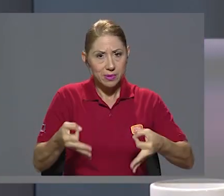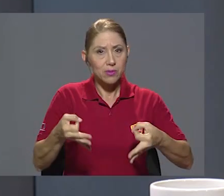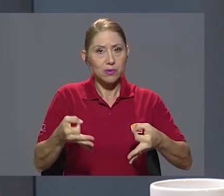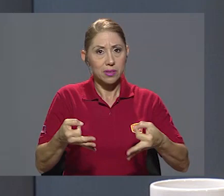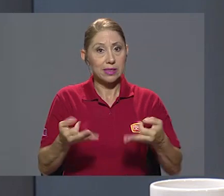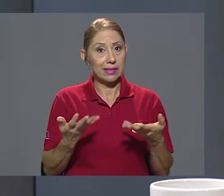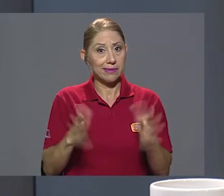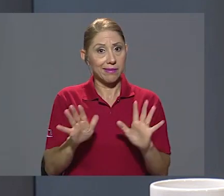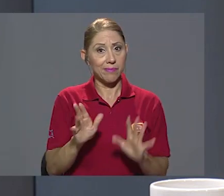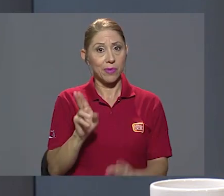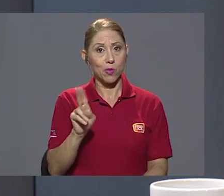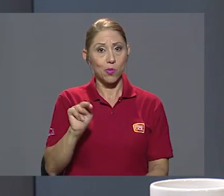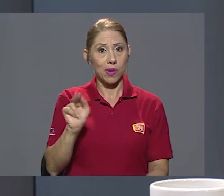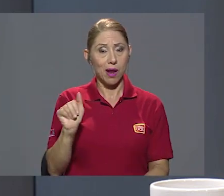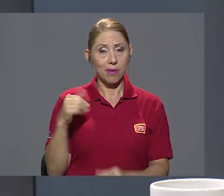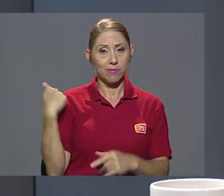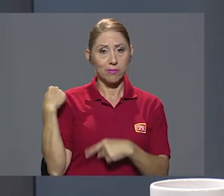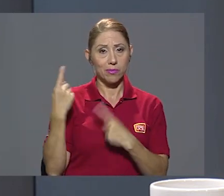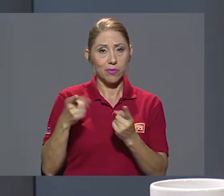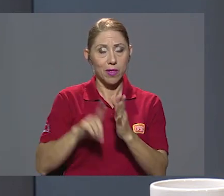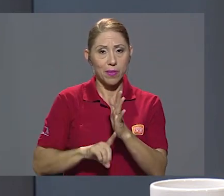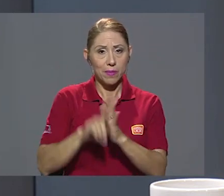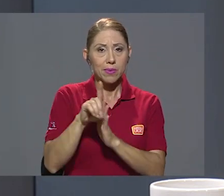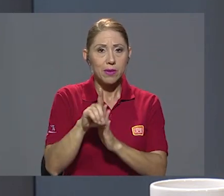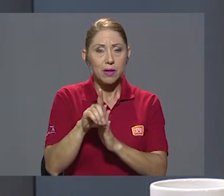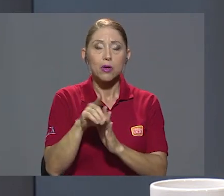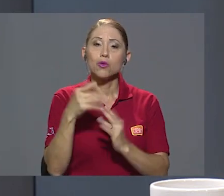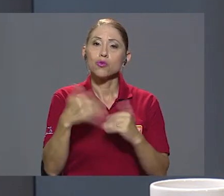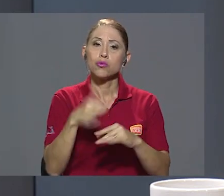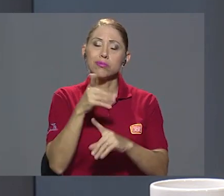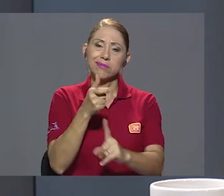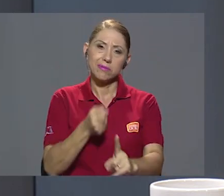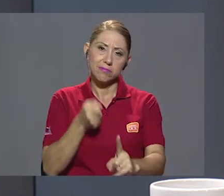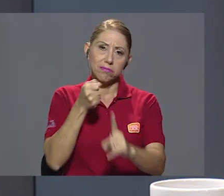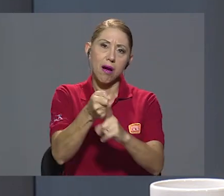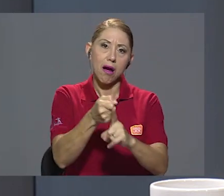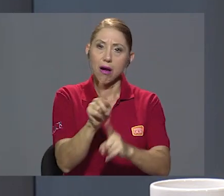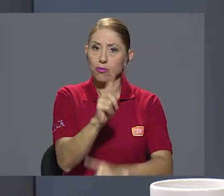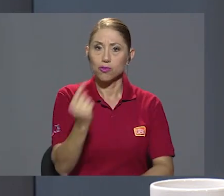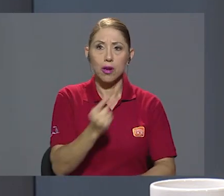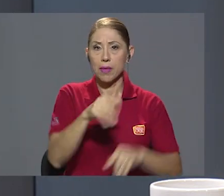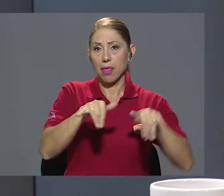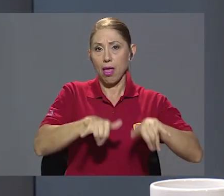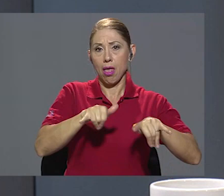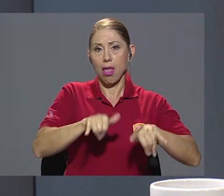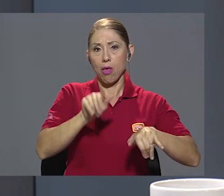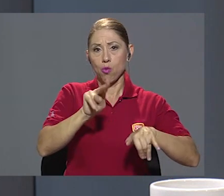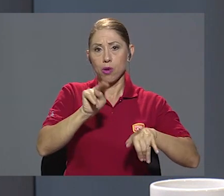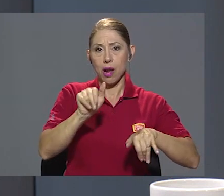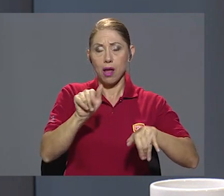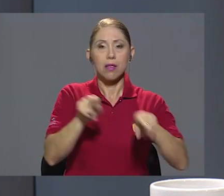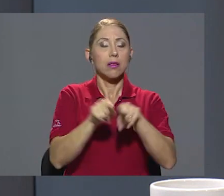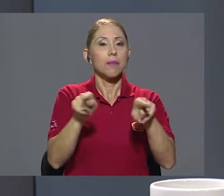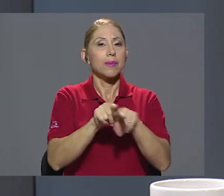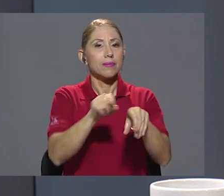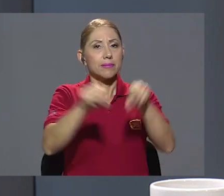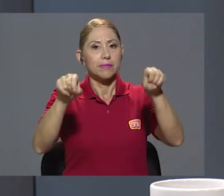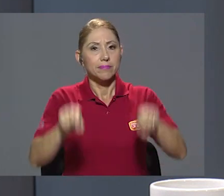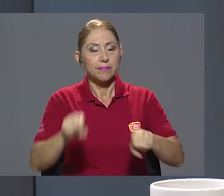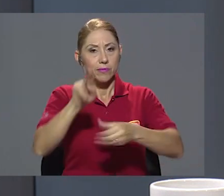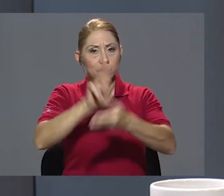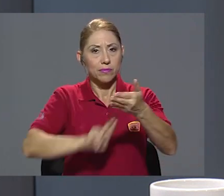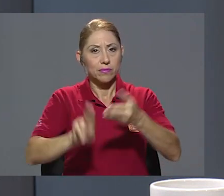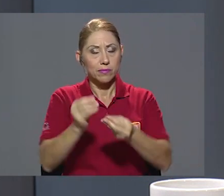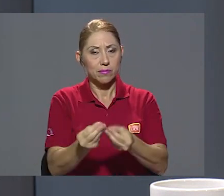UNA ha desarrollado, indudablemente va a tener un impacto no solo a nivel de la UNA, sino a nivel también del